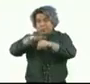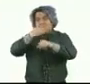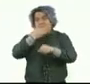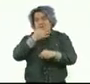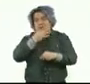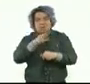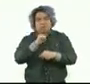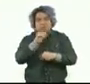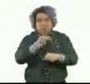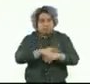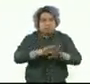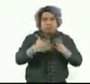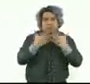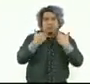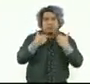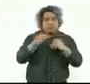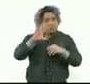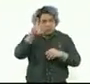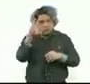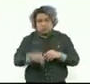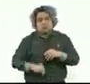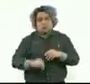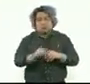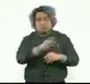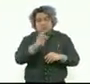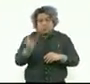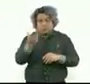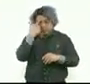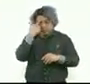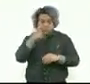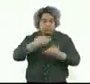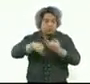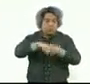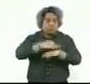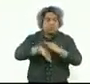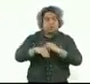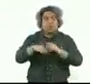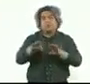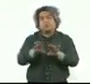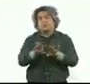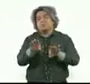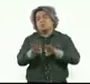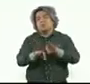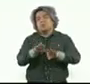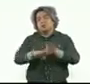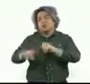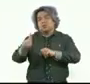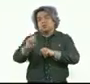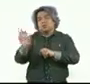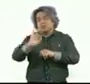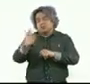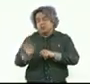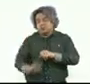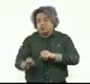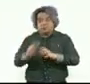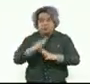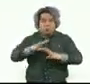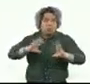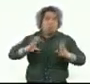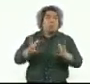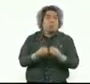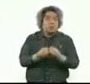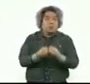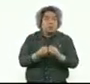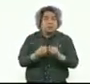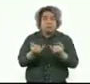un compromiso llegar al 100% de lo que nos está requiriendo la jefa de gobierno Claudia